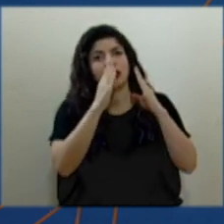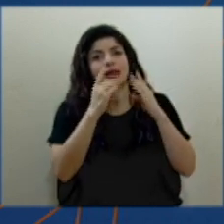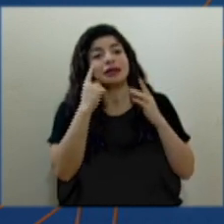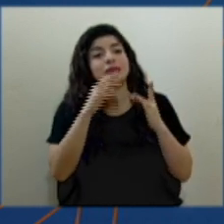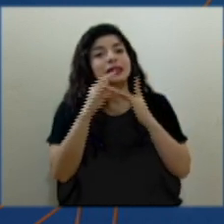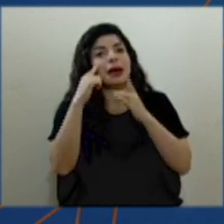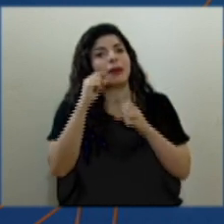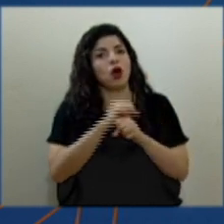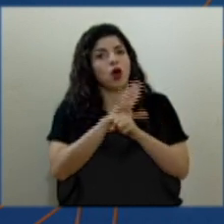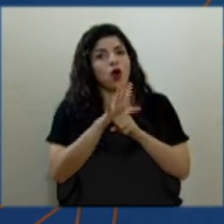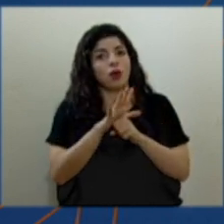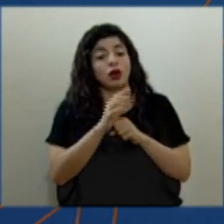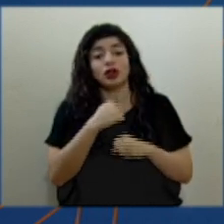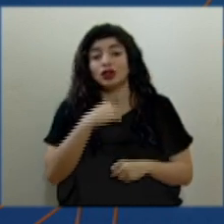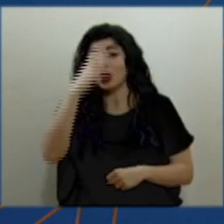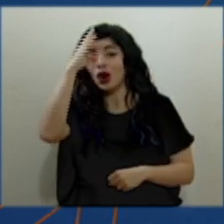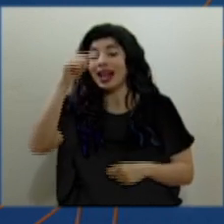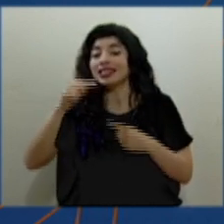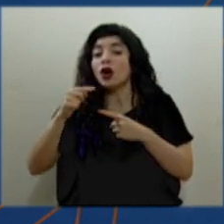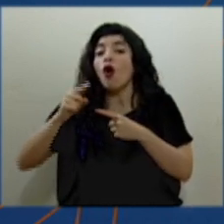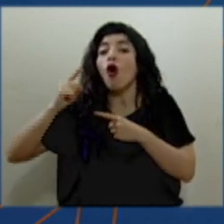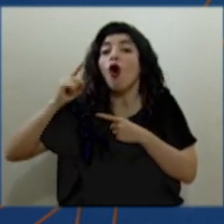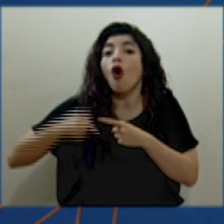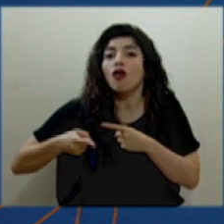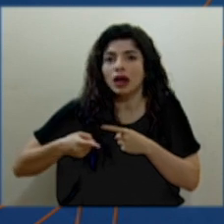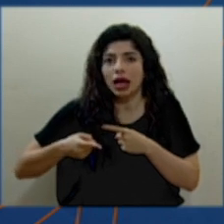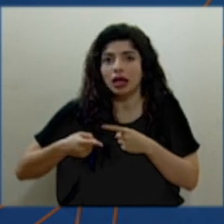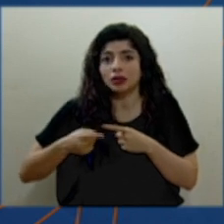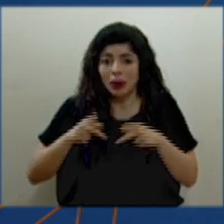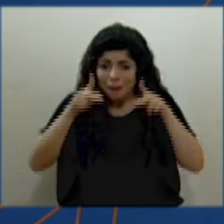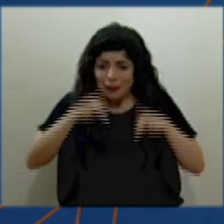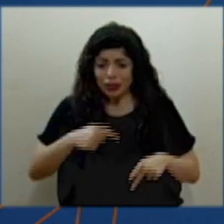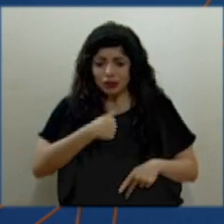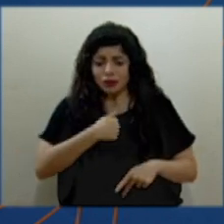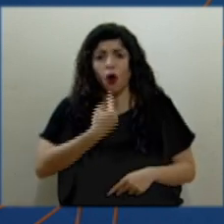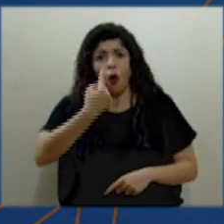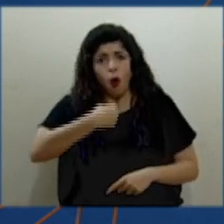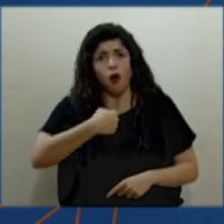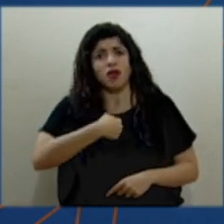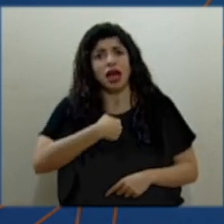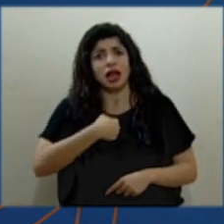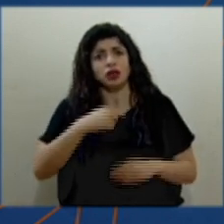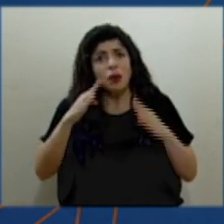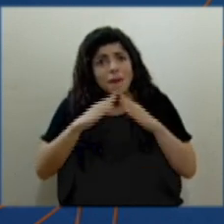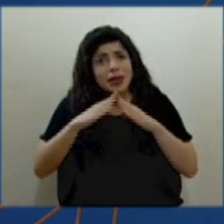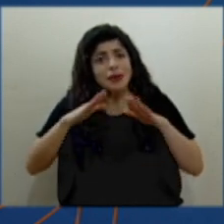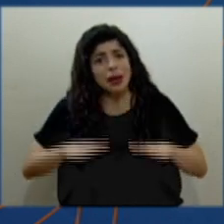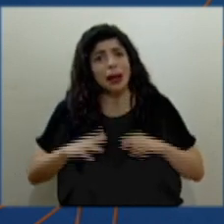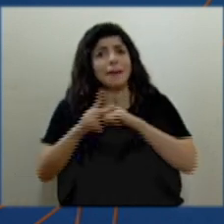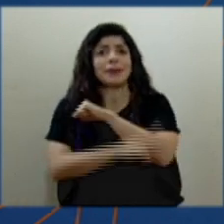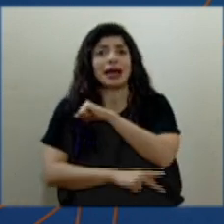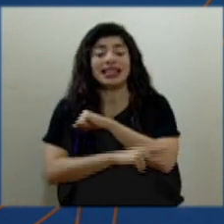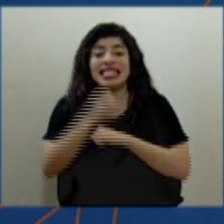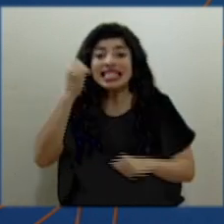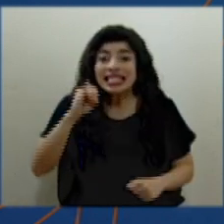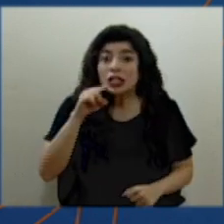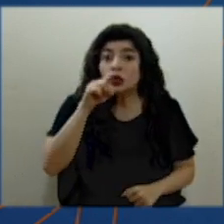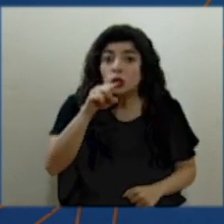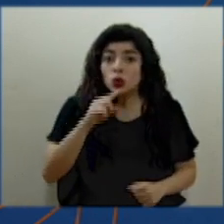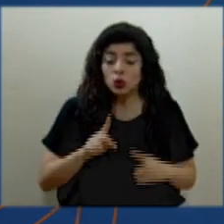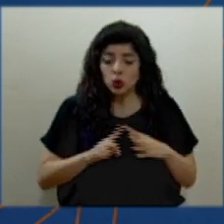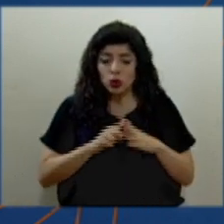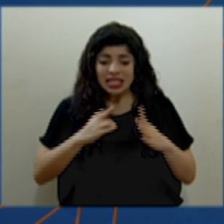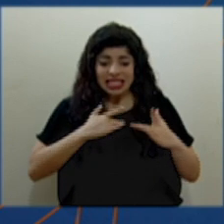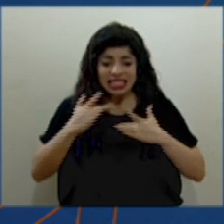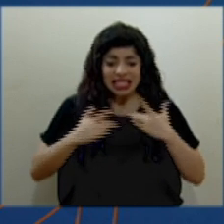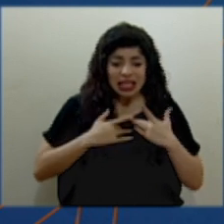COVID. Creo que es una obligación que tenemos como ciudadanos, como habitantes de este país. Si presentamos